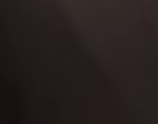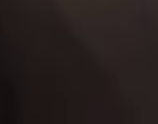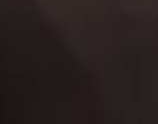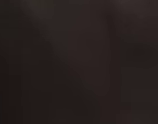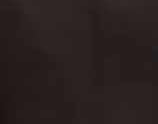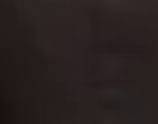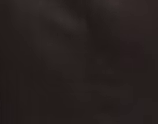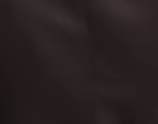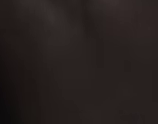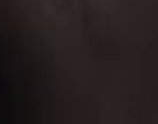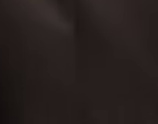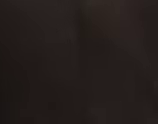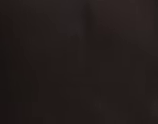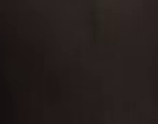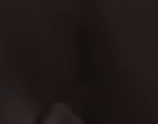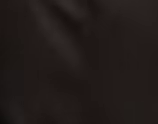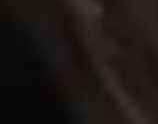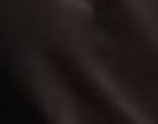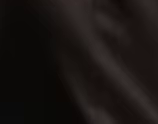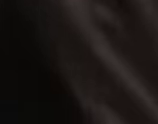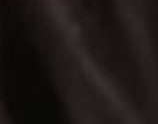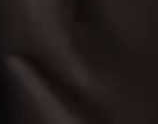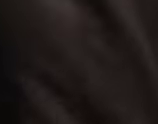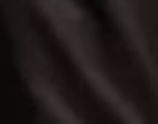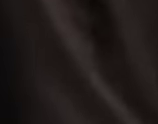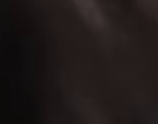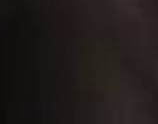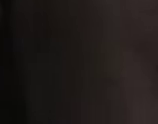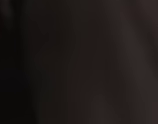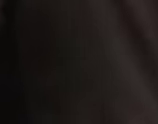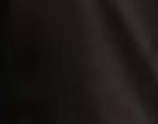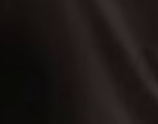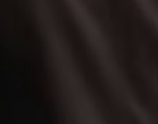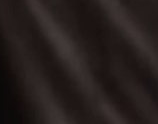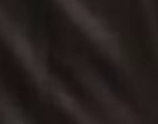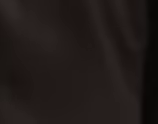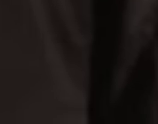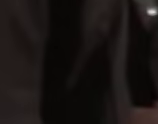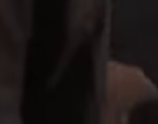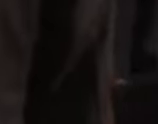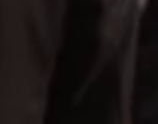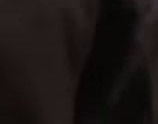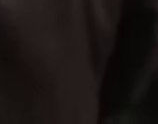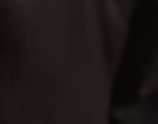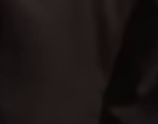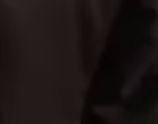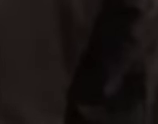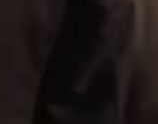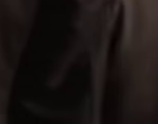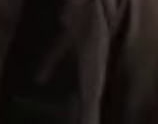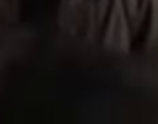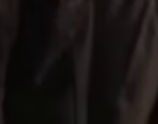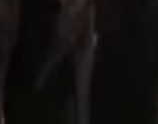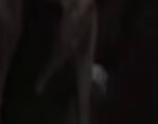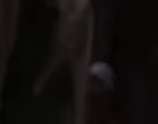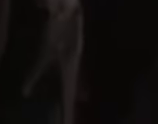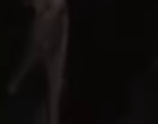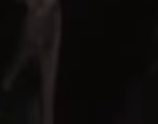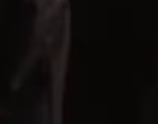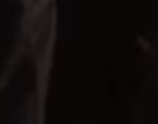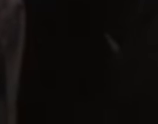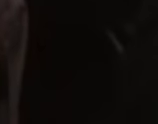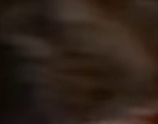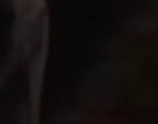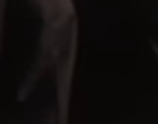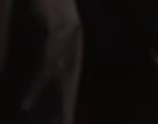las imágenes, cómo va llegando la presidenta Dilma Rousseff, obviamente también siendo recibida por diferentes autoridades de nuestro